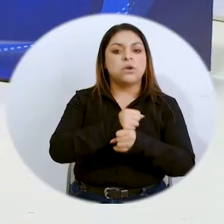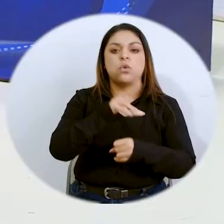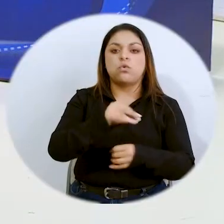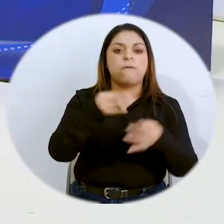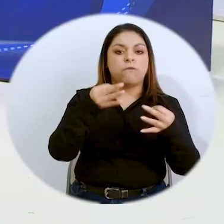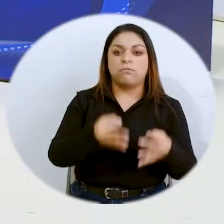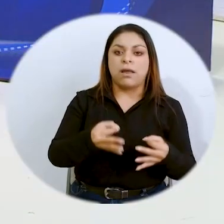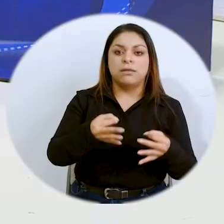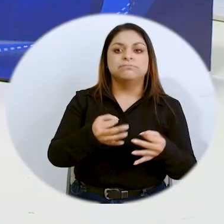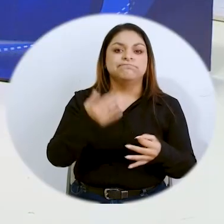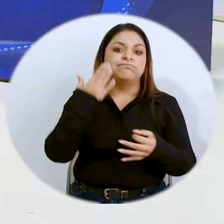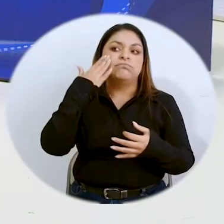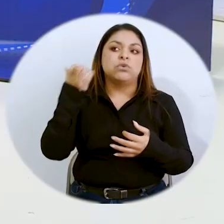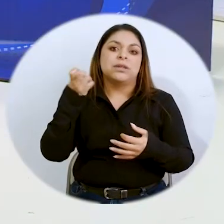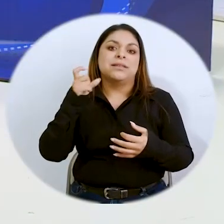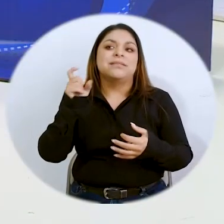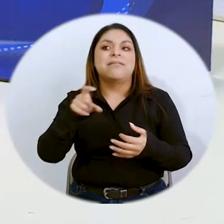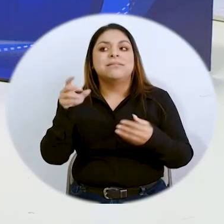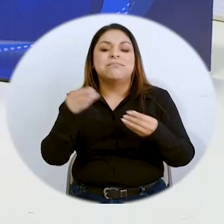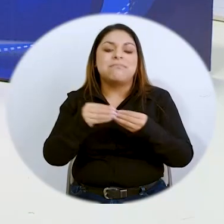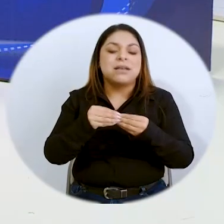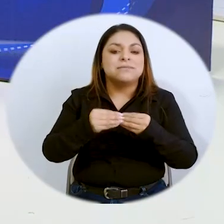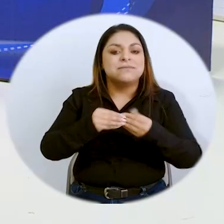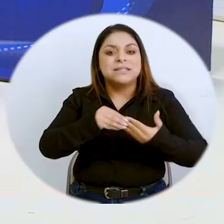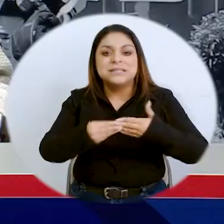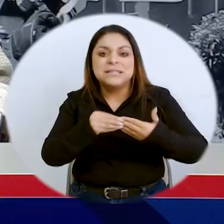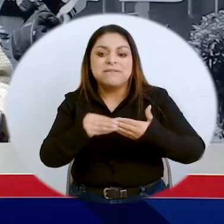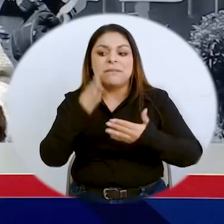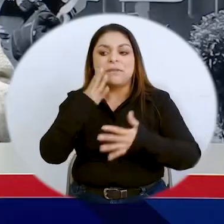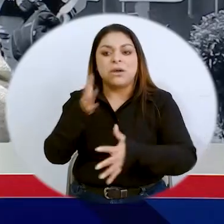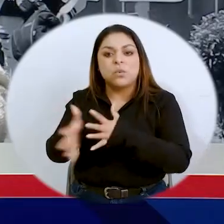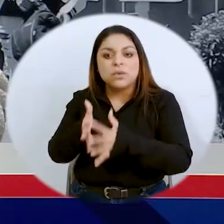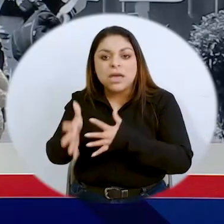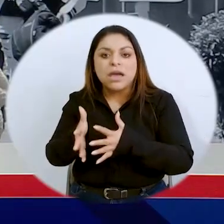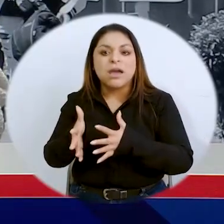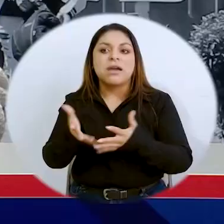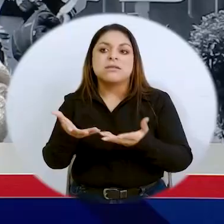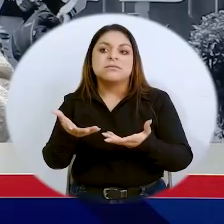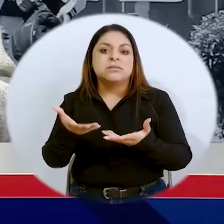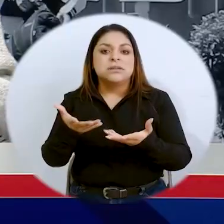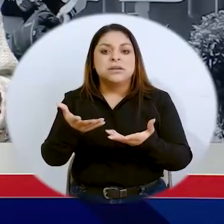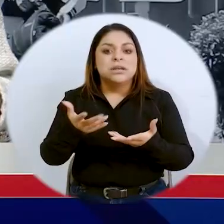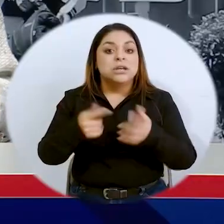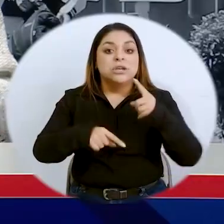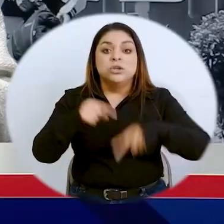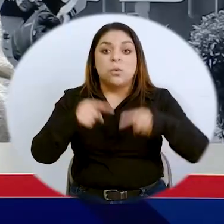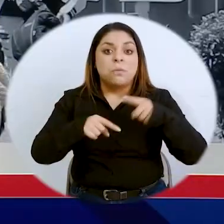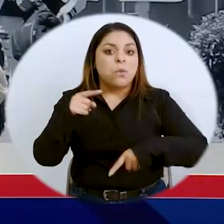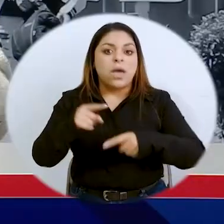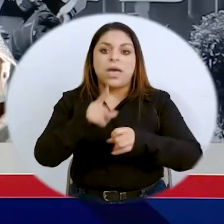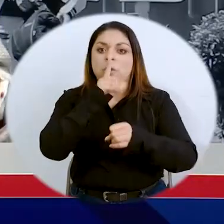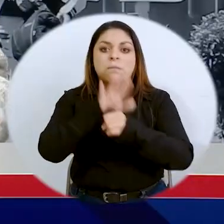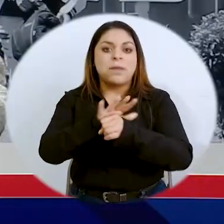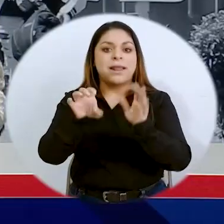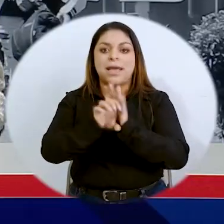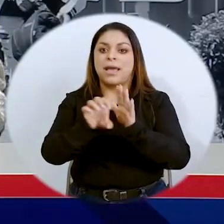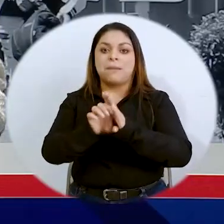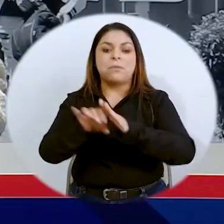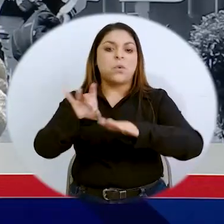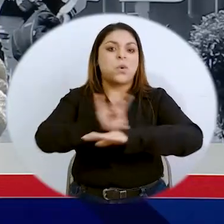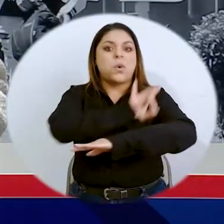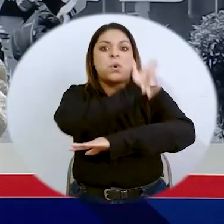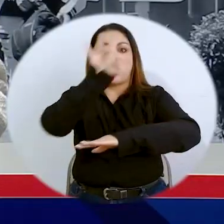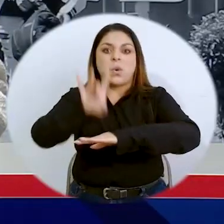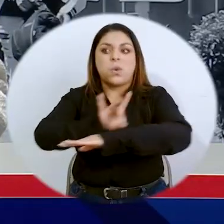informales precisamente por lo que explicaba Roxana, para tener más flexibilidad para el cuidado, no pueden cumplir, por